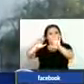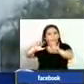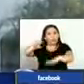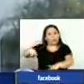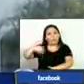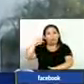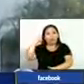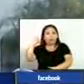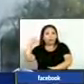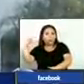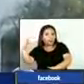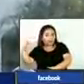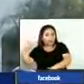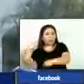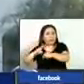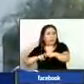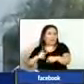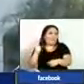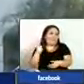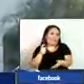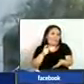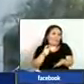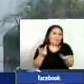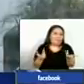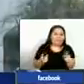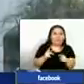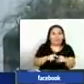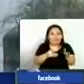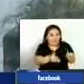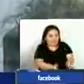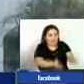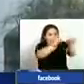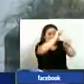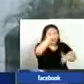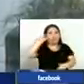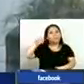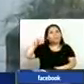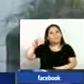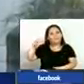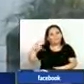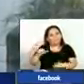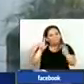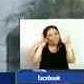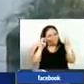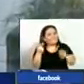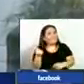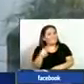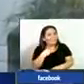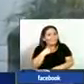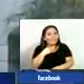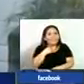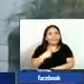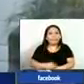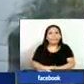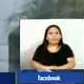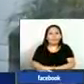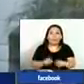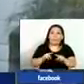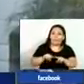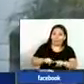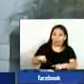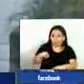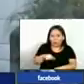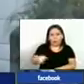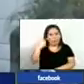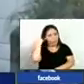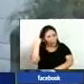mensuales. Entonces la situación financiera de la institución sí está complicada pero es más importante